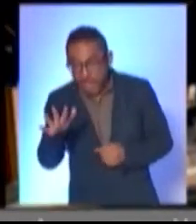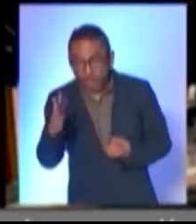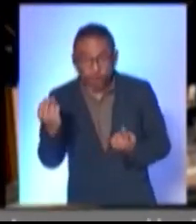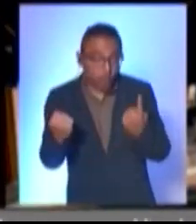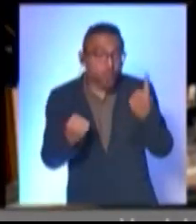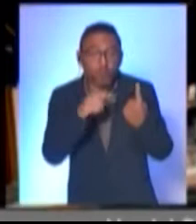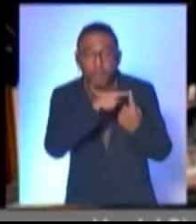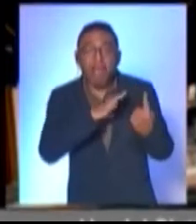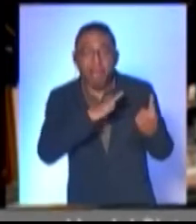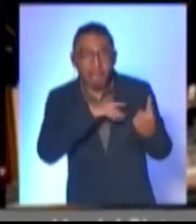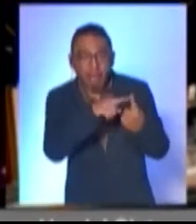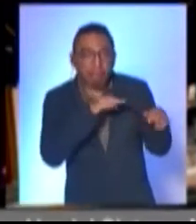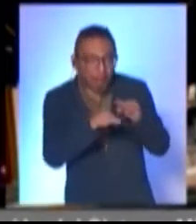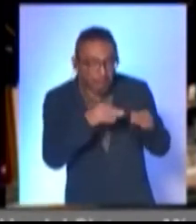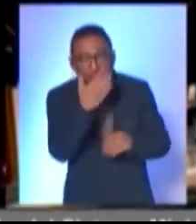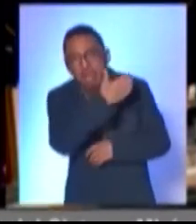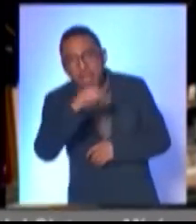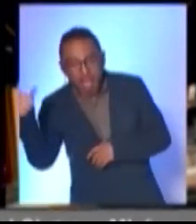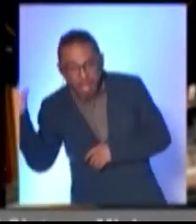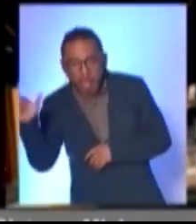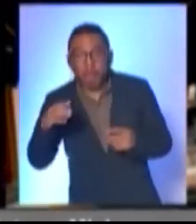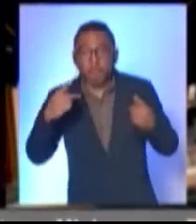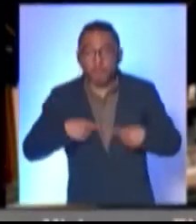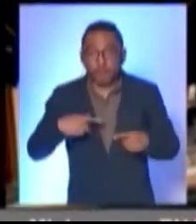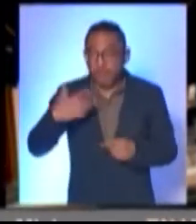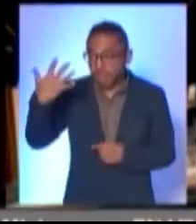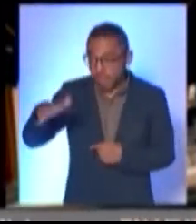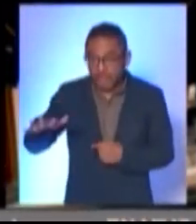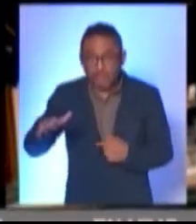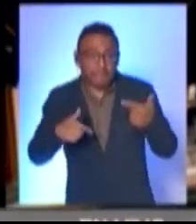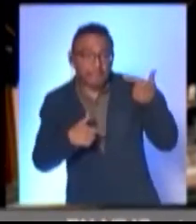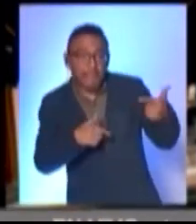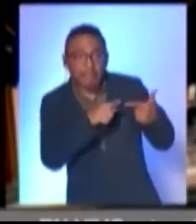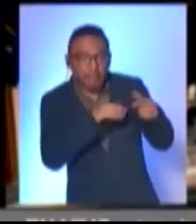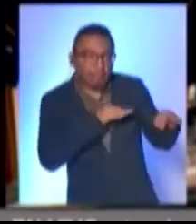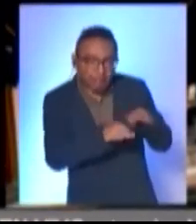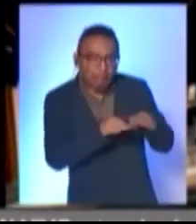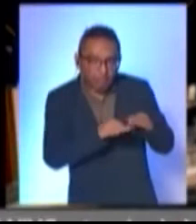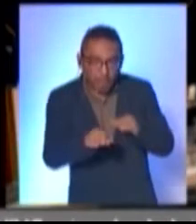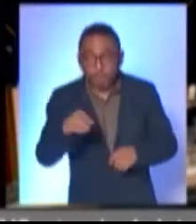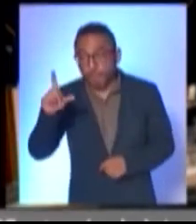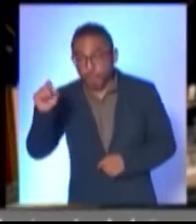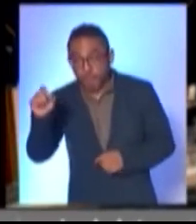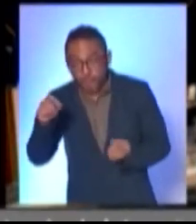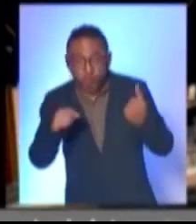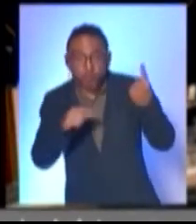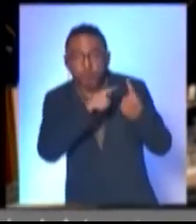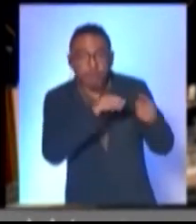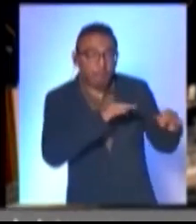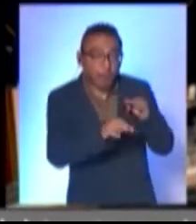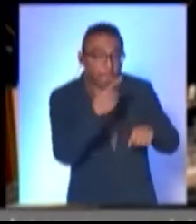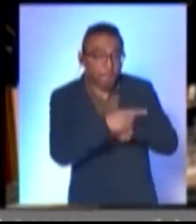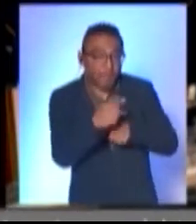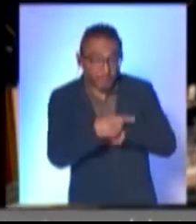esta situación. En el ramo de la agricultura son 7 de cada 10 los que son explotados en este rubro. 1 de cada 20 realizan trabajos